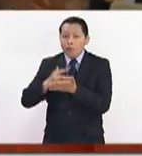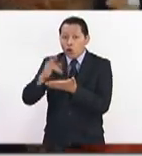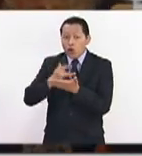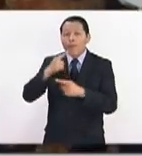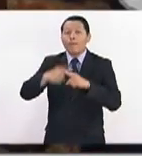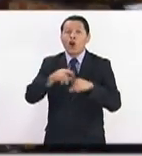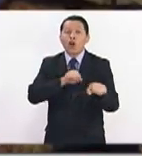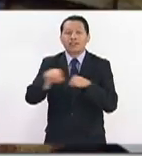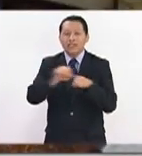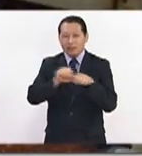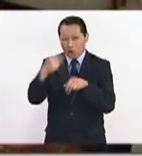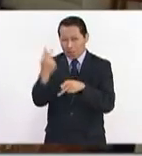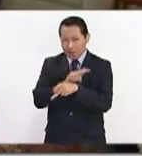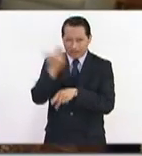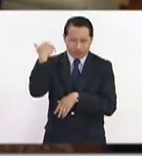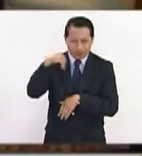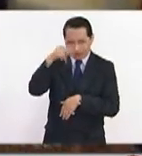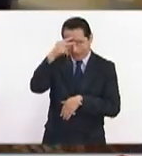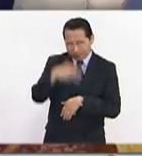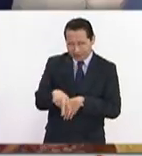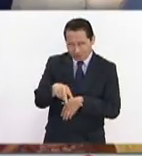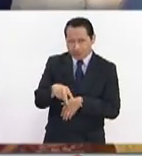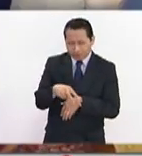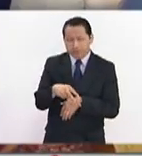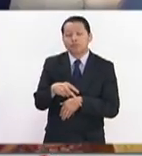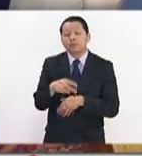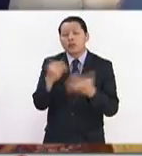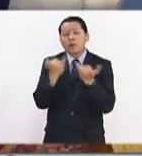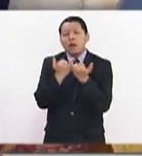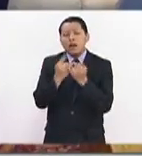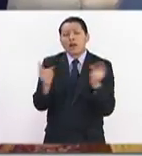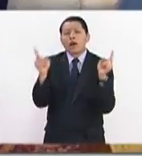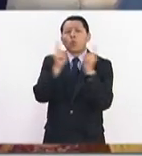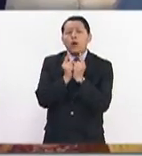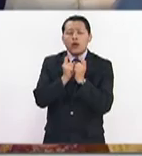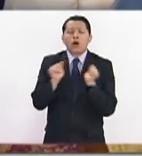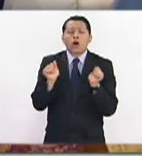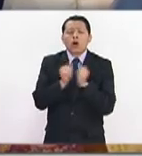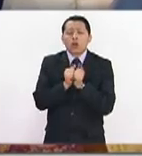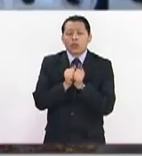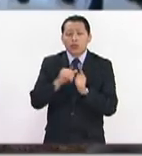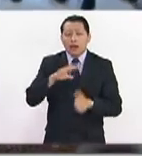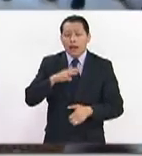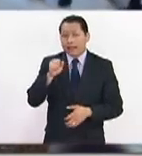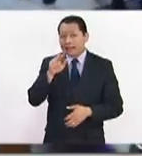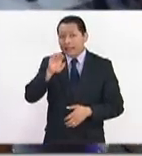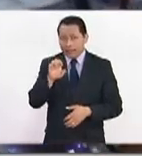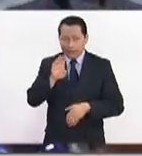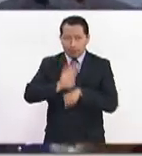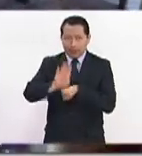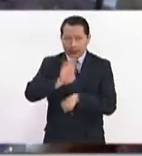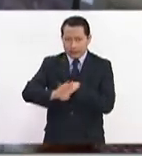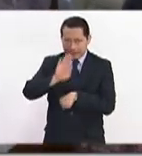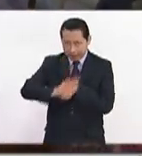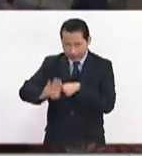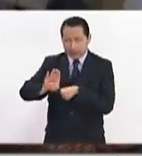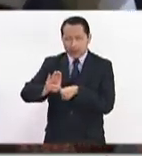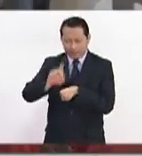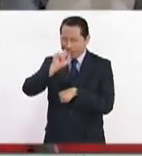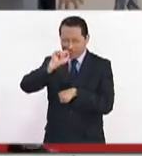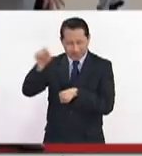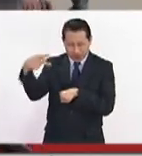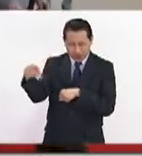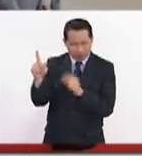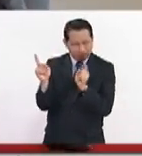sismos que se registraron en México. También tuvo un encuentro con el canciller de Brasil, Alócio Nunes.